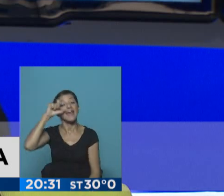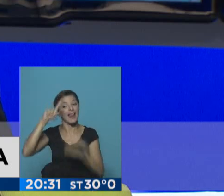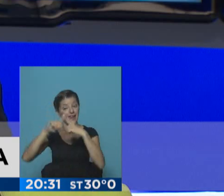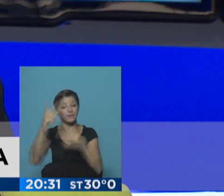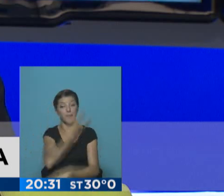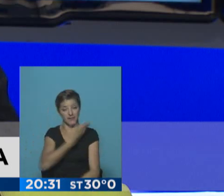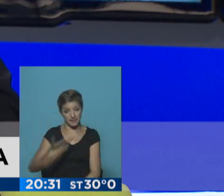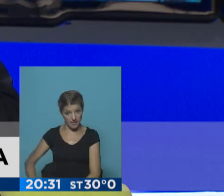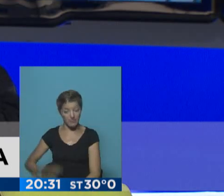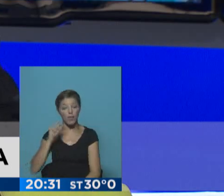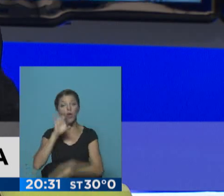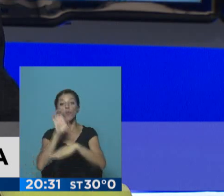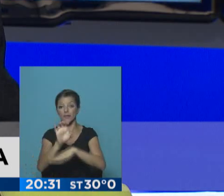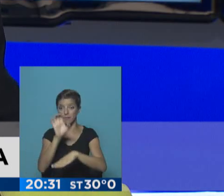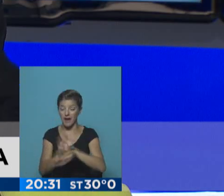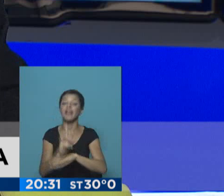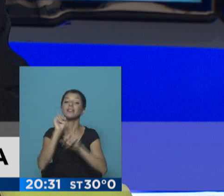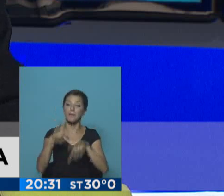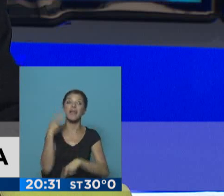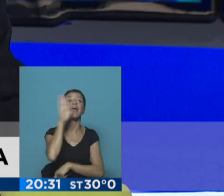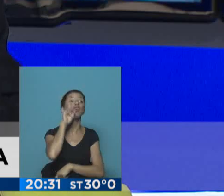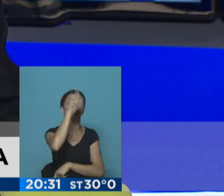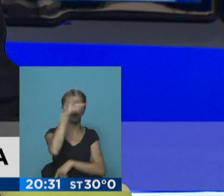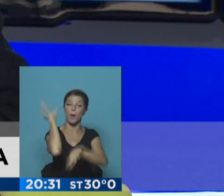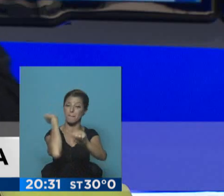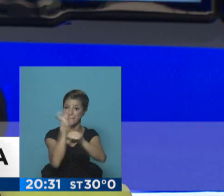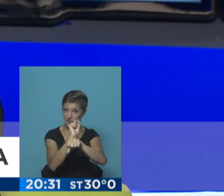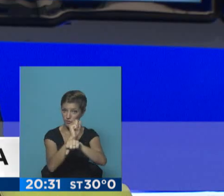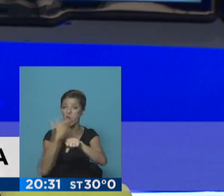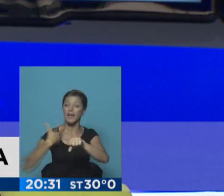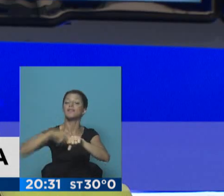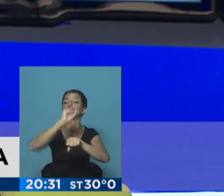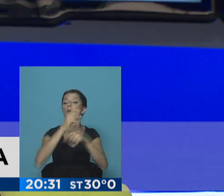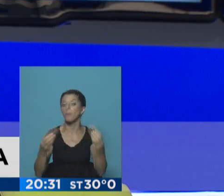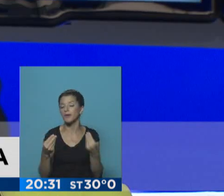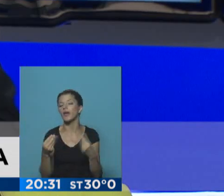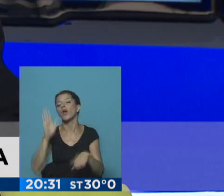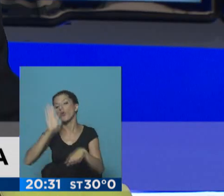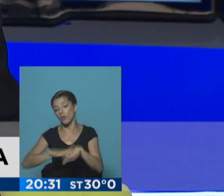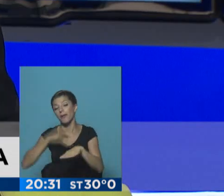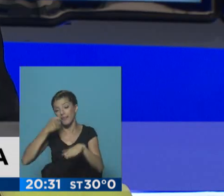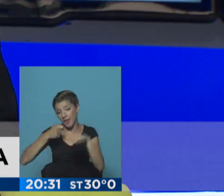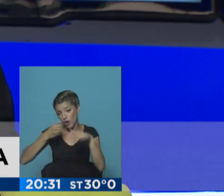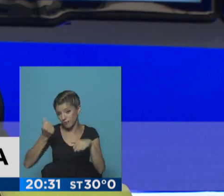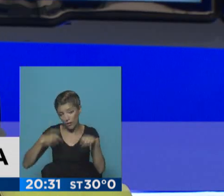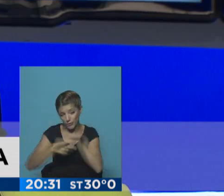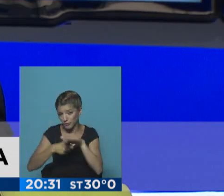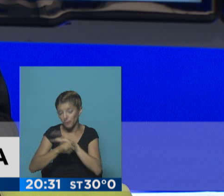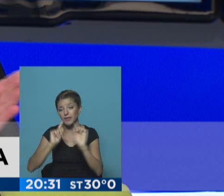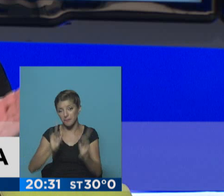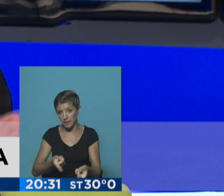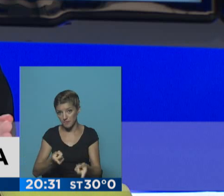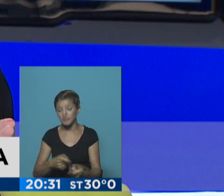expresidente de Guatemala, estuvo preso en Estados Unidos, también extraditado por escándalo de corrupción, por recibir dinero de